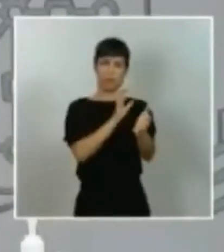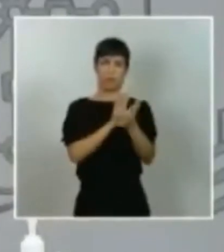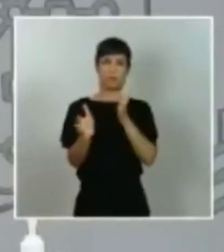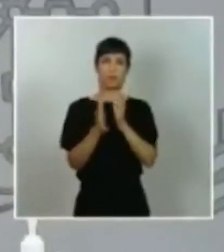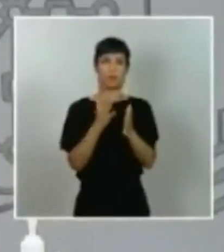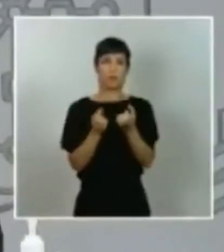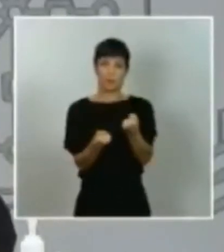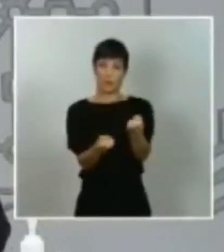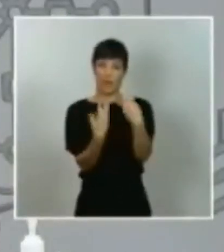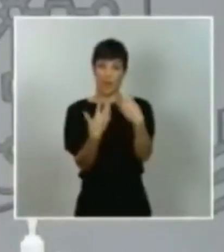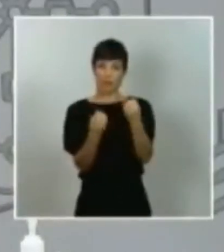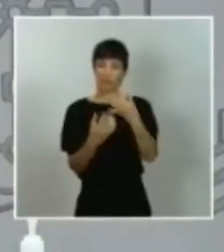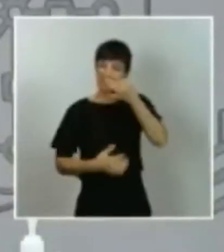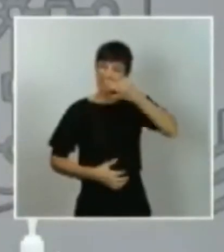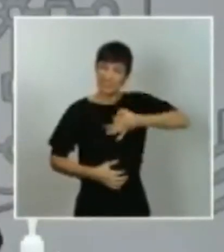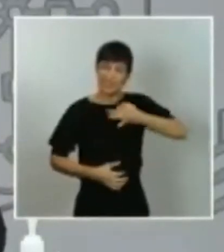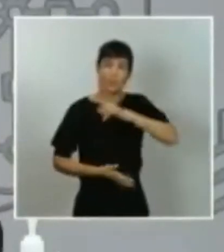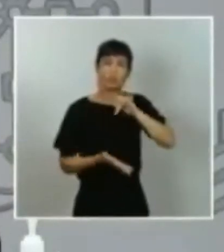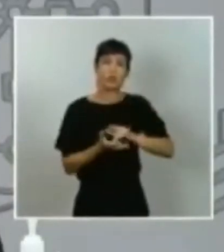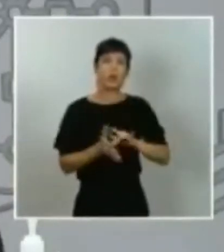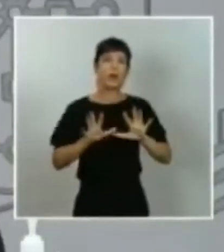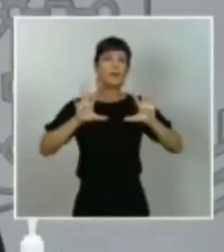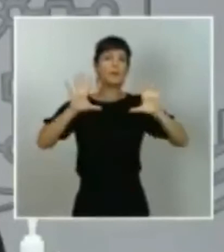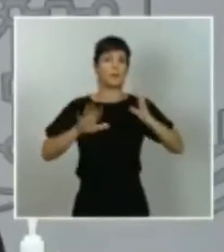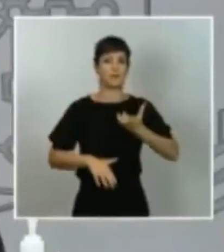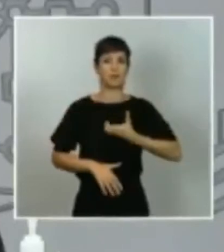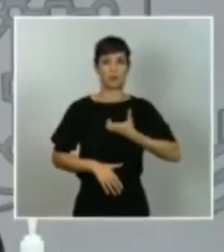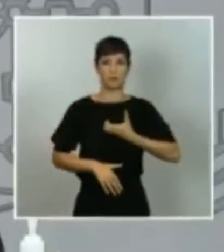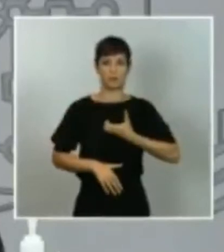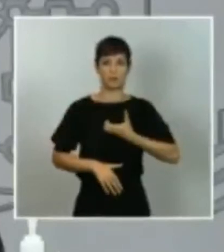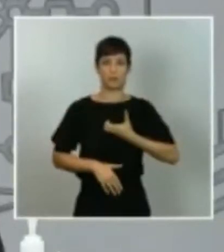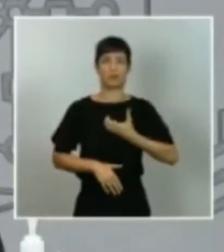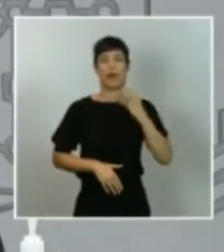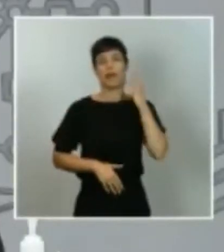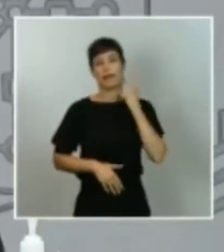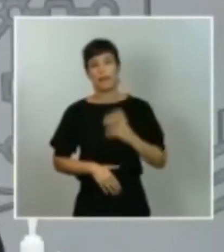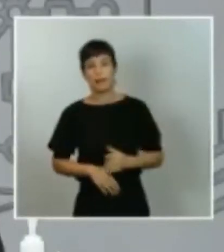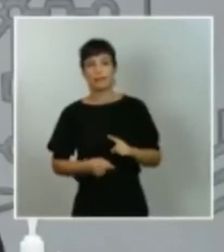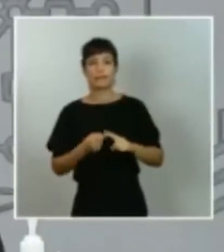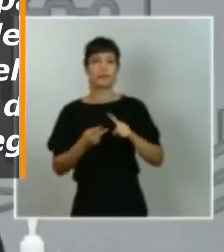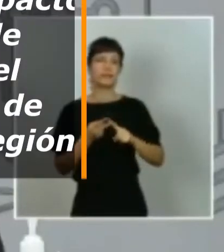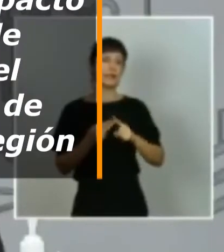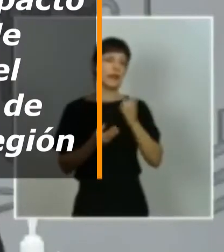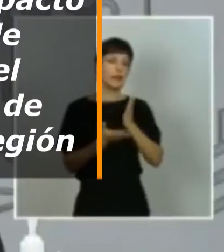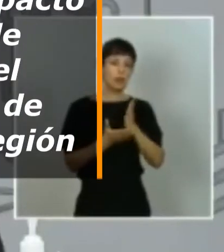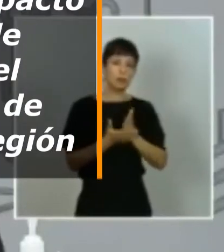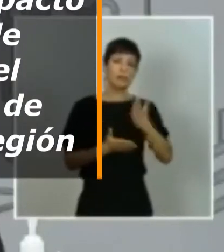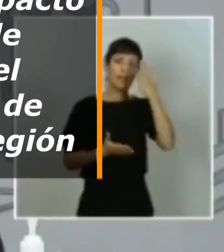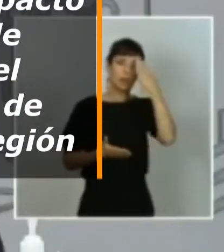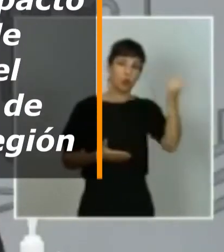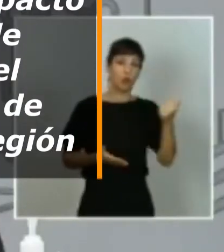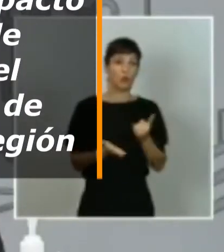afectaría a 10 municipios. Son los municipios de Alcalá de Henares, Alcobendas, Alcorcón, Fuenlabrada,